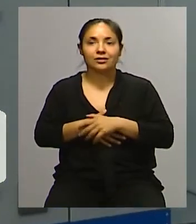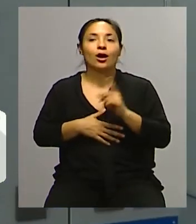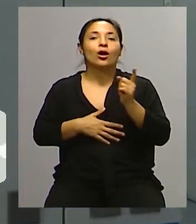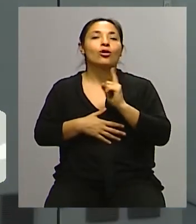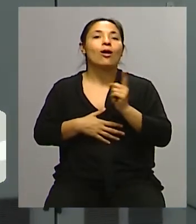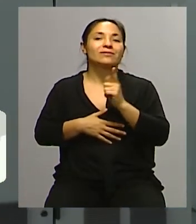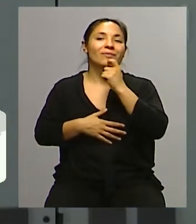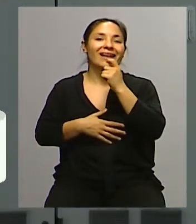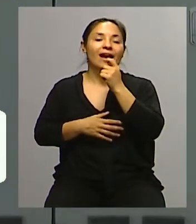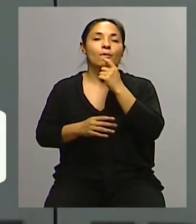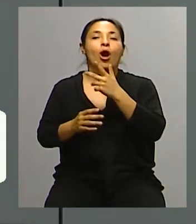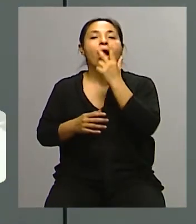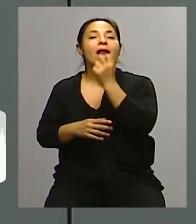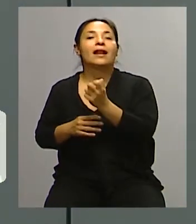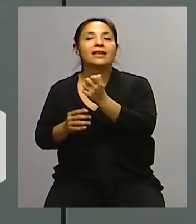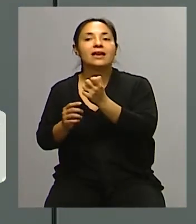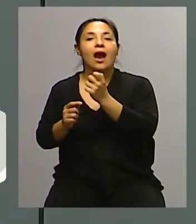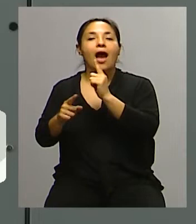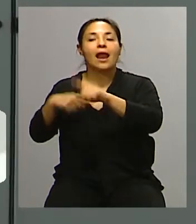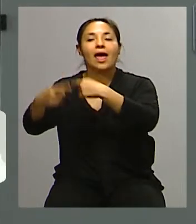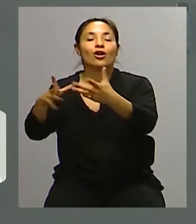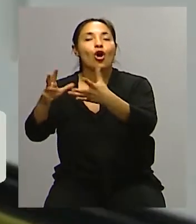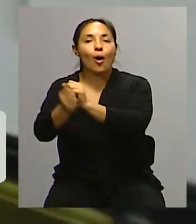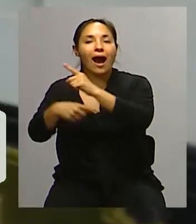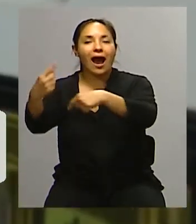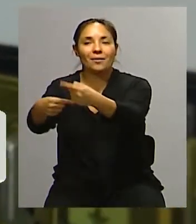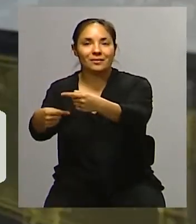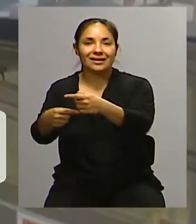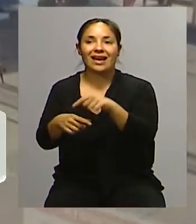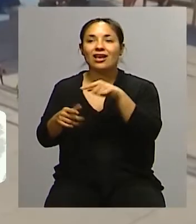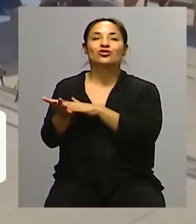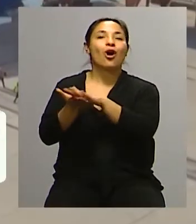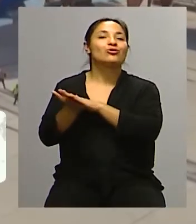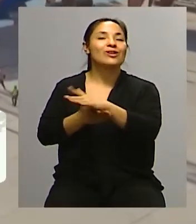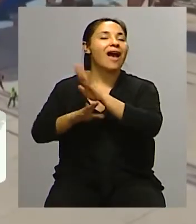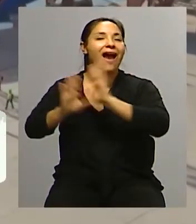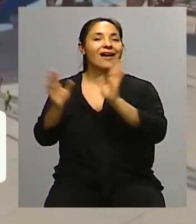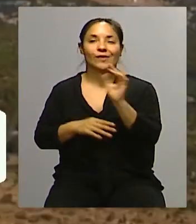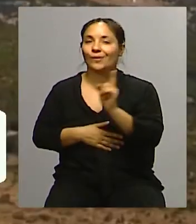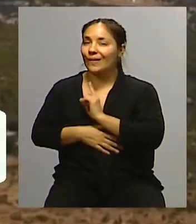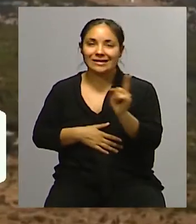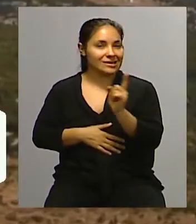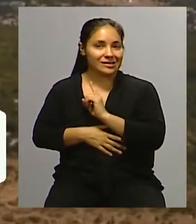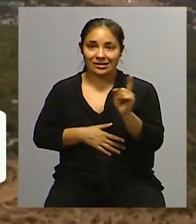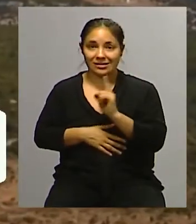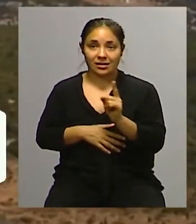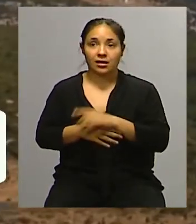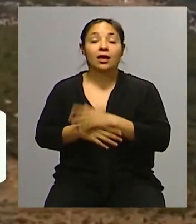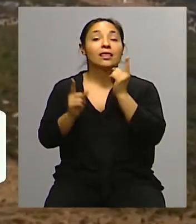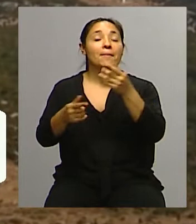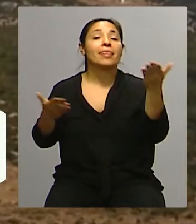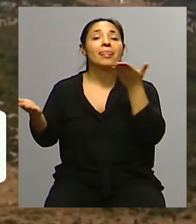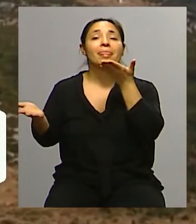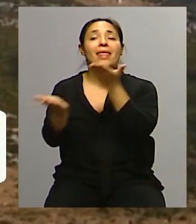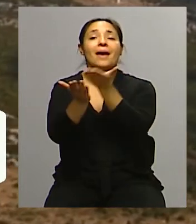renovables, no están dadas en función a la sed energética que tenemos. A la alta demanda, claro. A la alta demanda, siempre